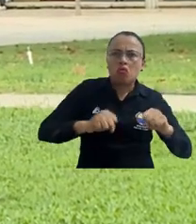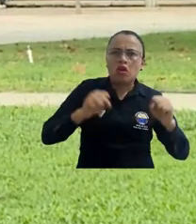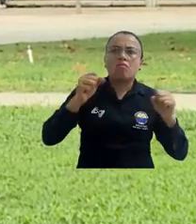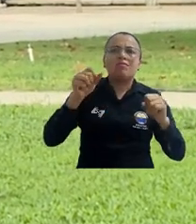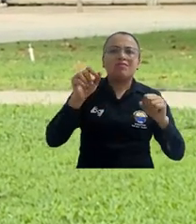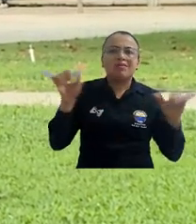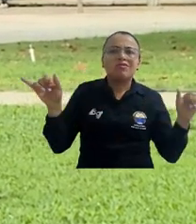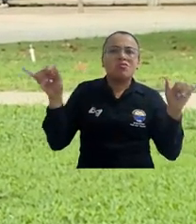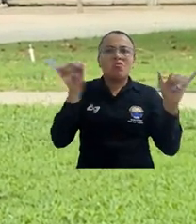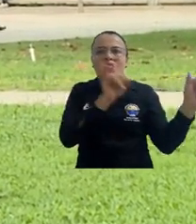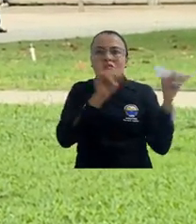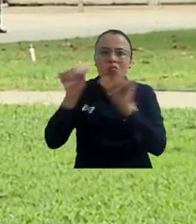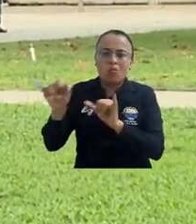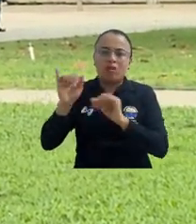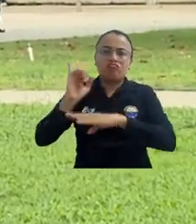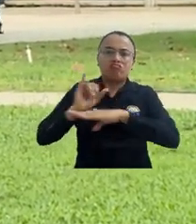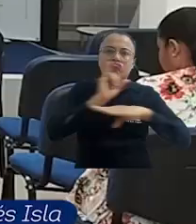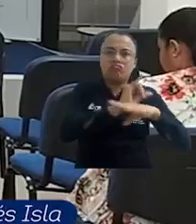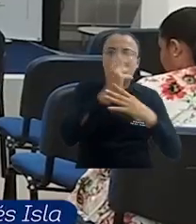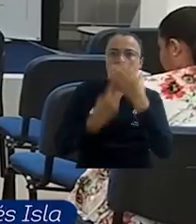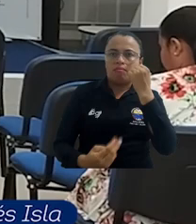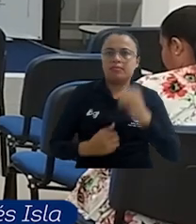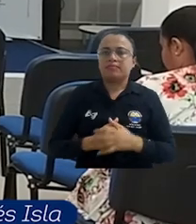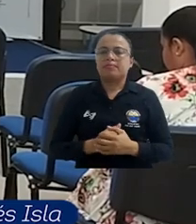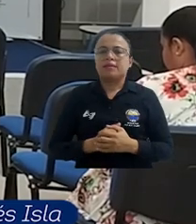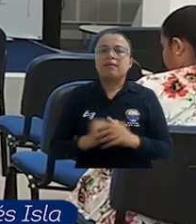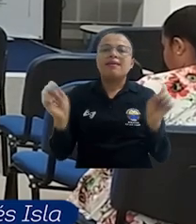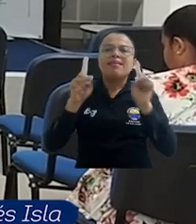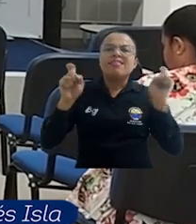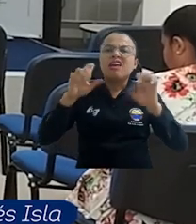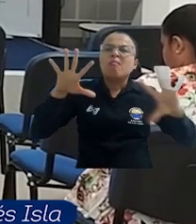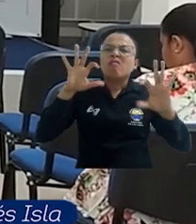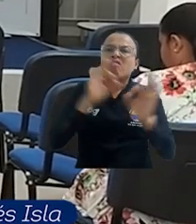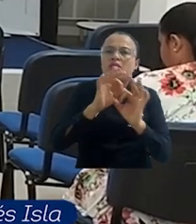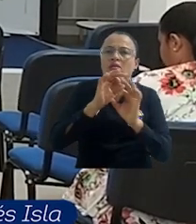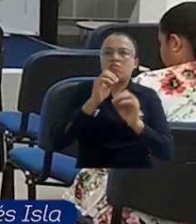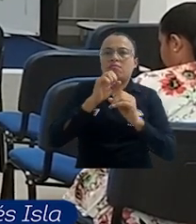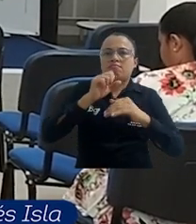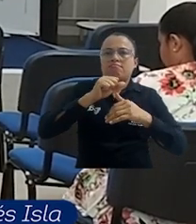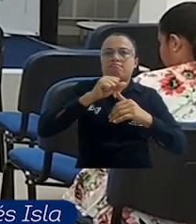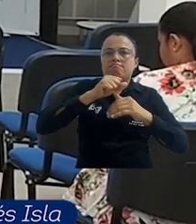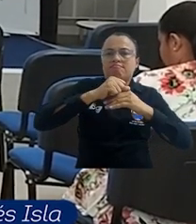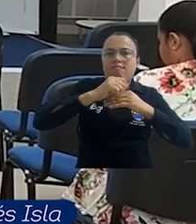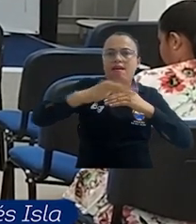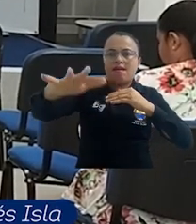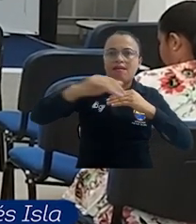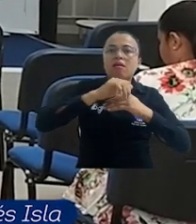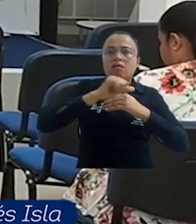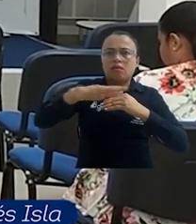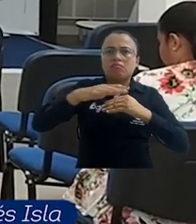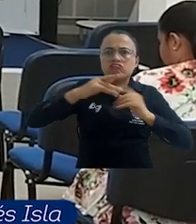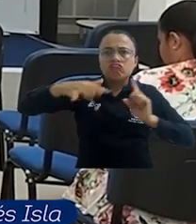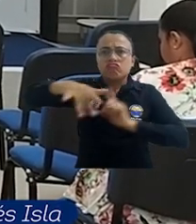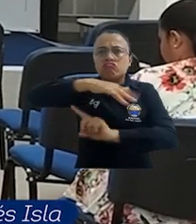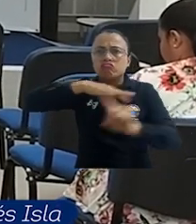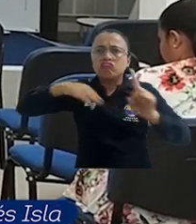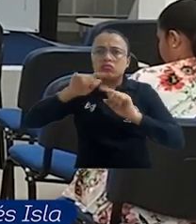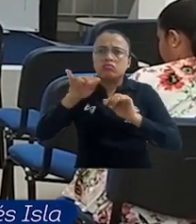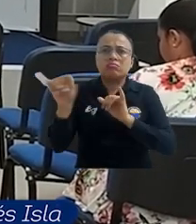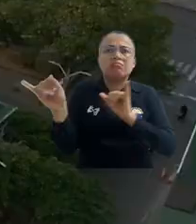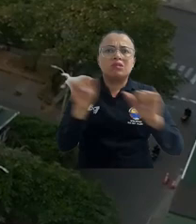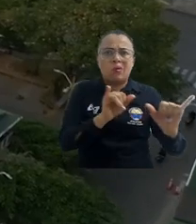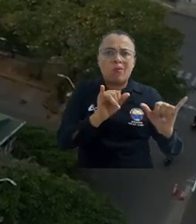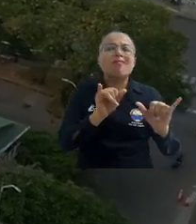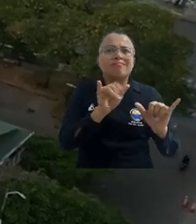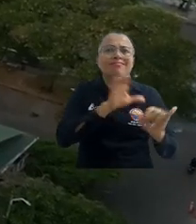trabajar articuladamente con ambas instituciones. Temas que están enfocados en el mar, contextos muy similares, tenemos